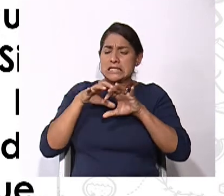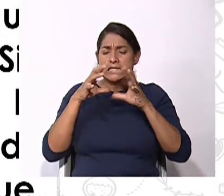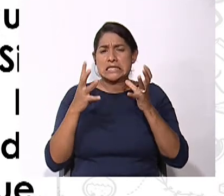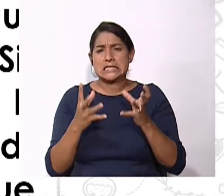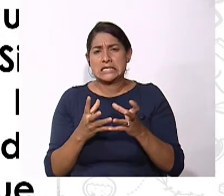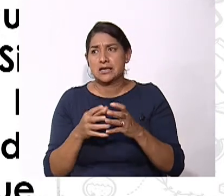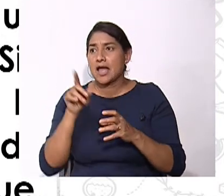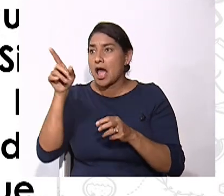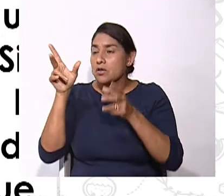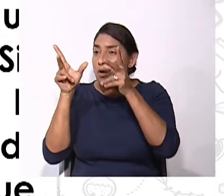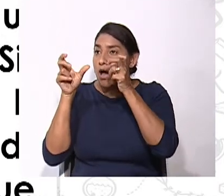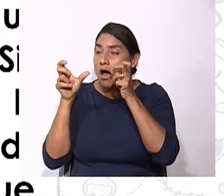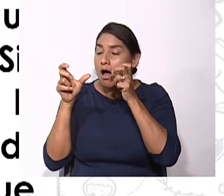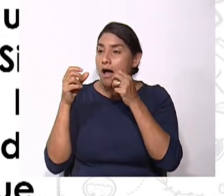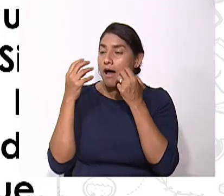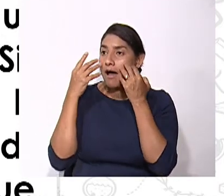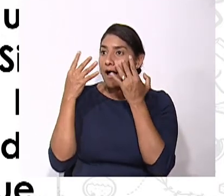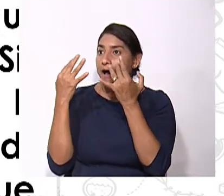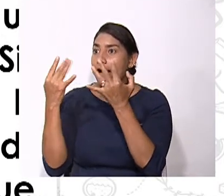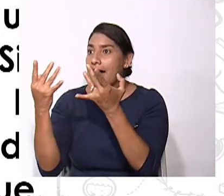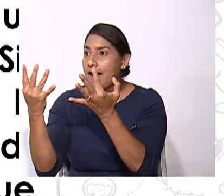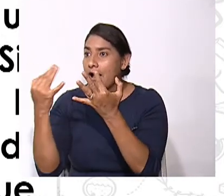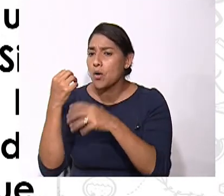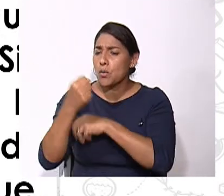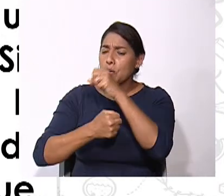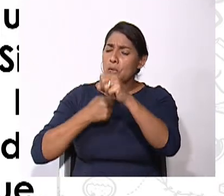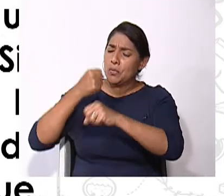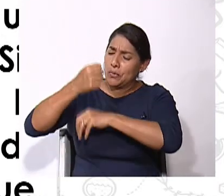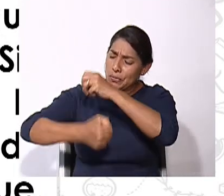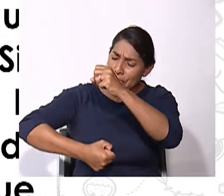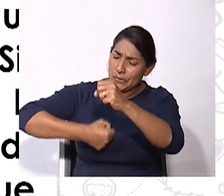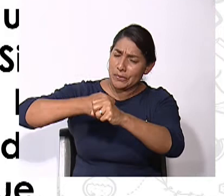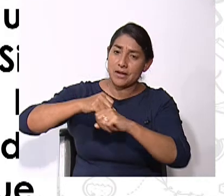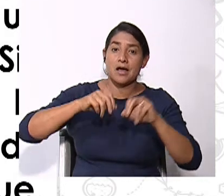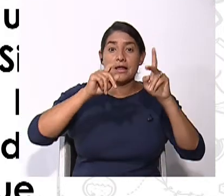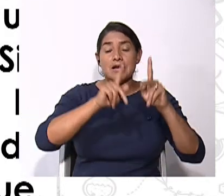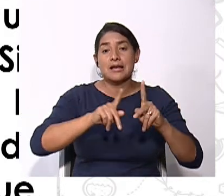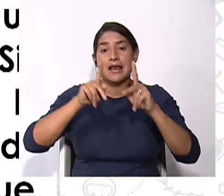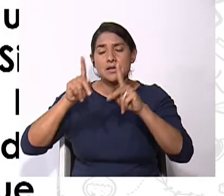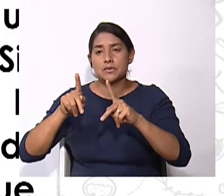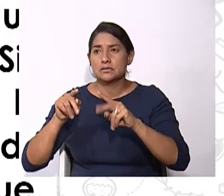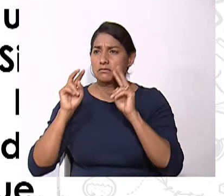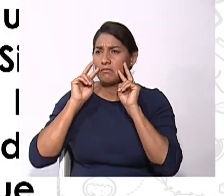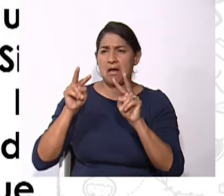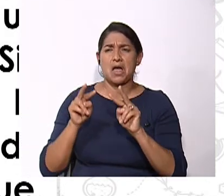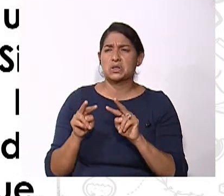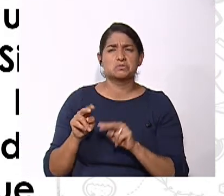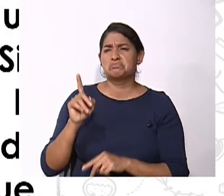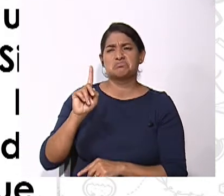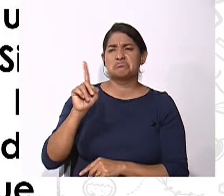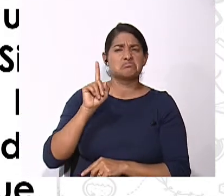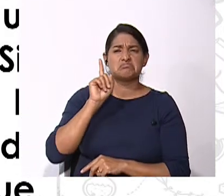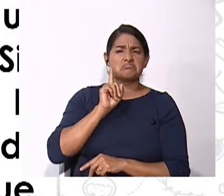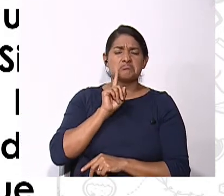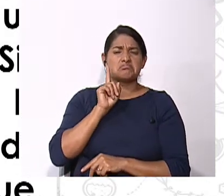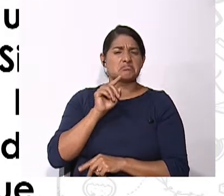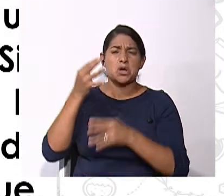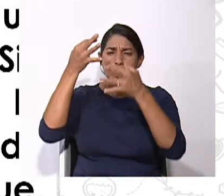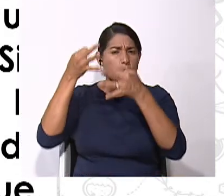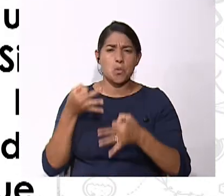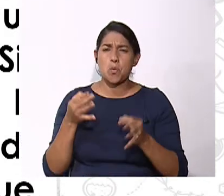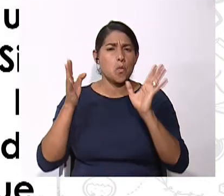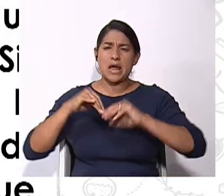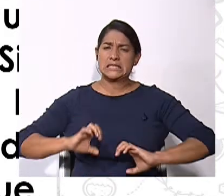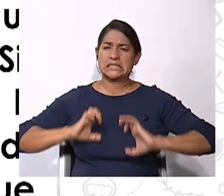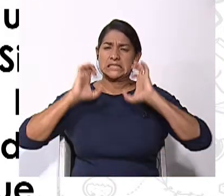Son tan atractivos que durante muchos siglos las personas se negaron a creer que los dinosaurios